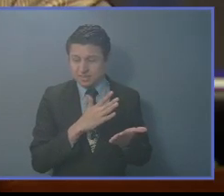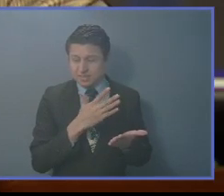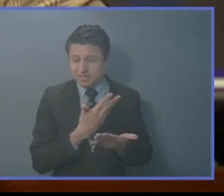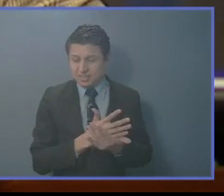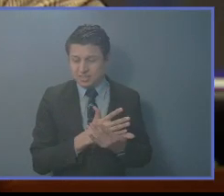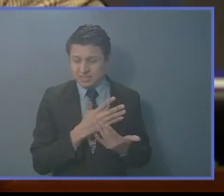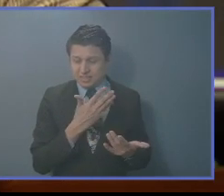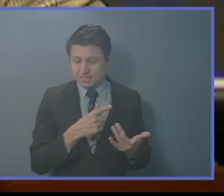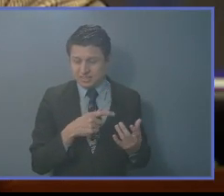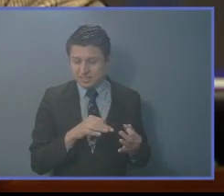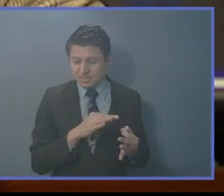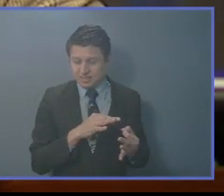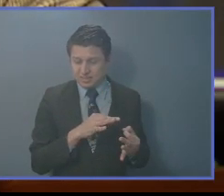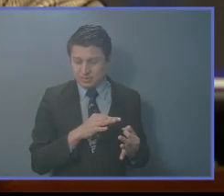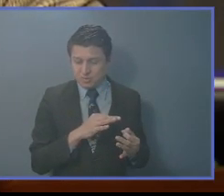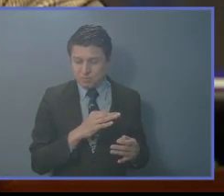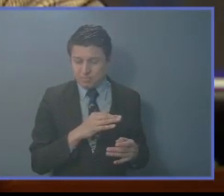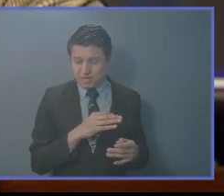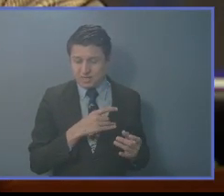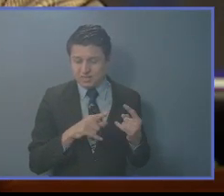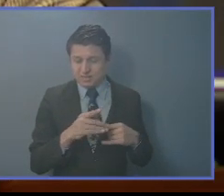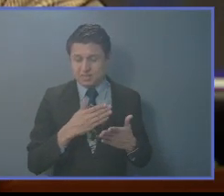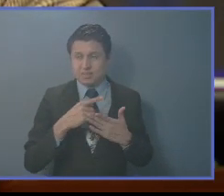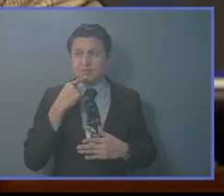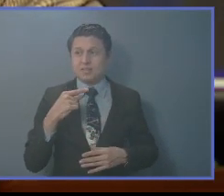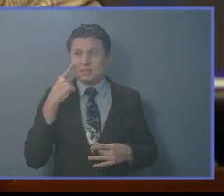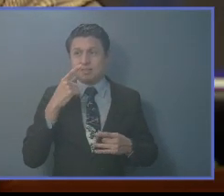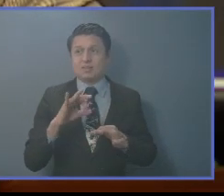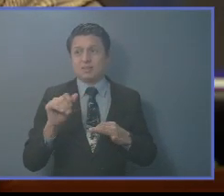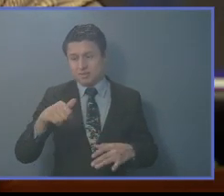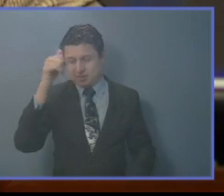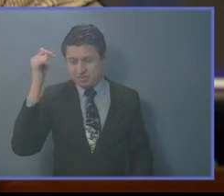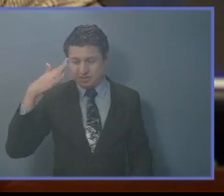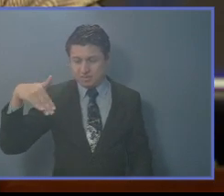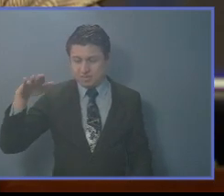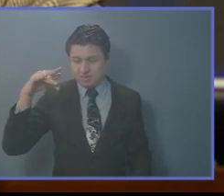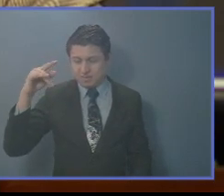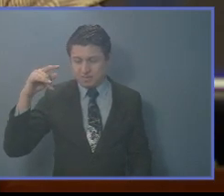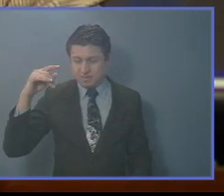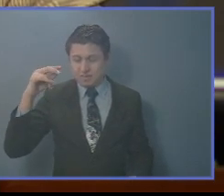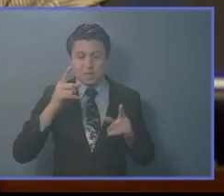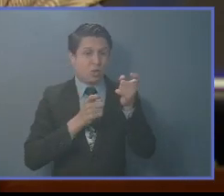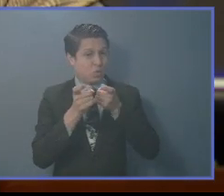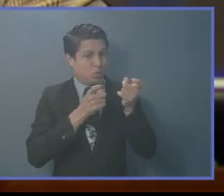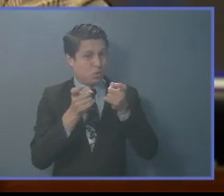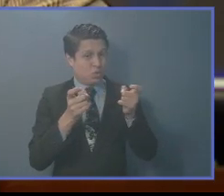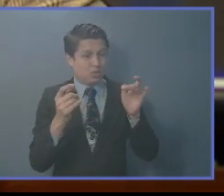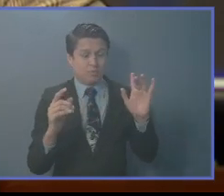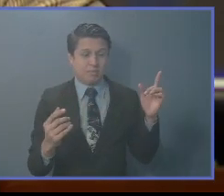comprenden asientos, pisos, manerales, puertas u otras superficies de contacto de los usuarios.